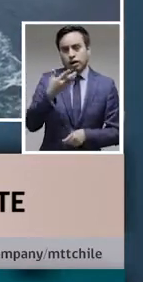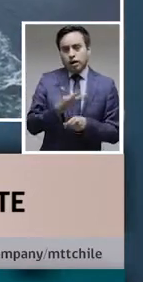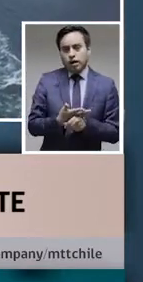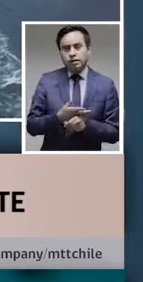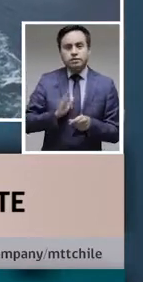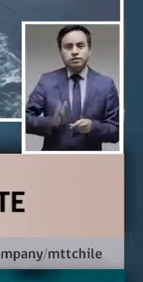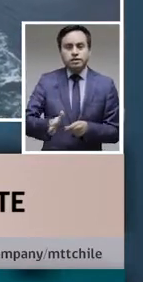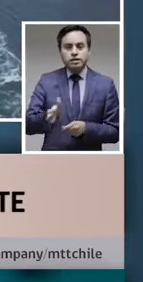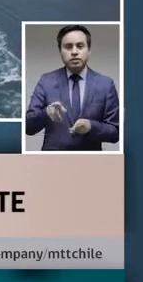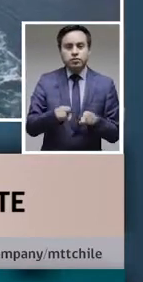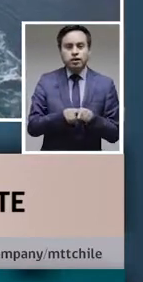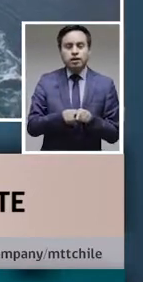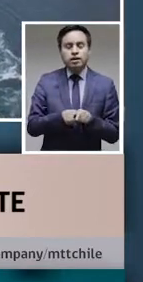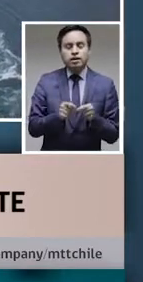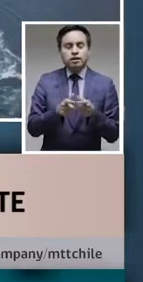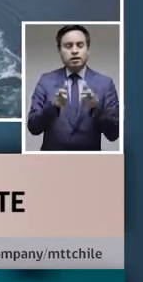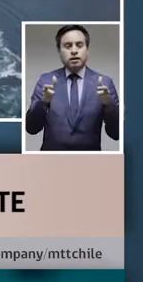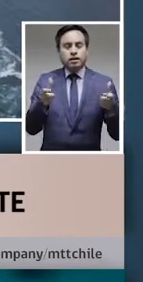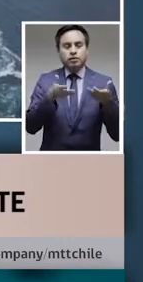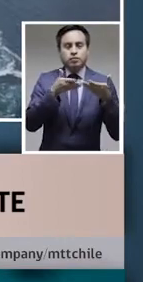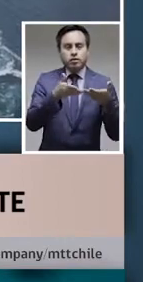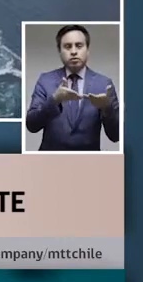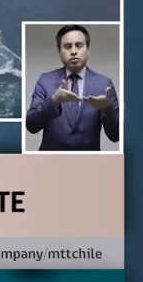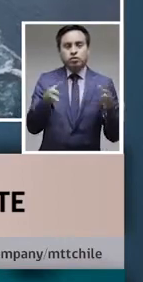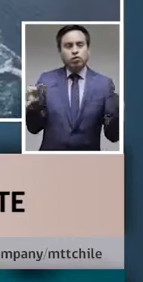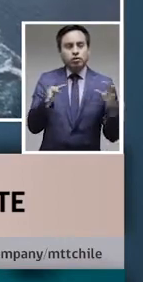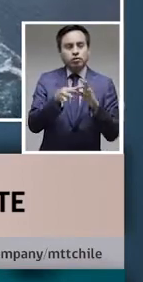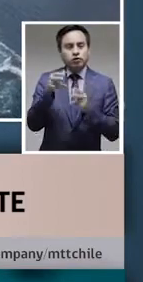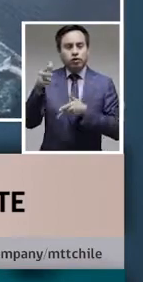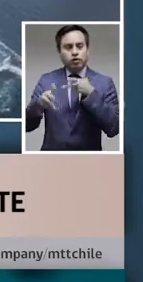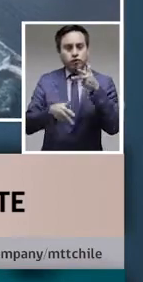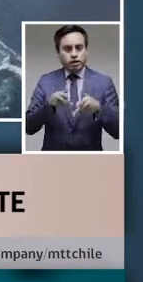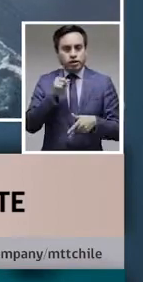el proyecto de puerto gran escala con su conexión ferroviaria.